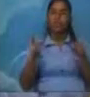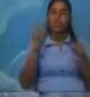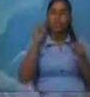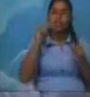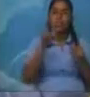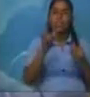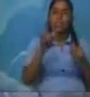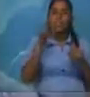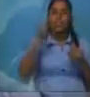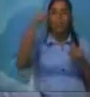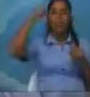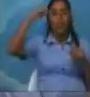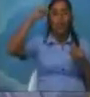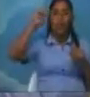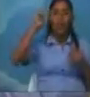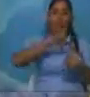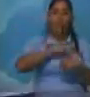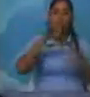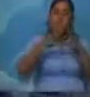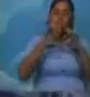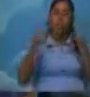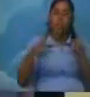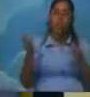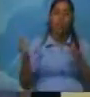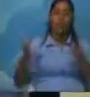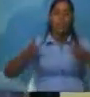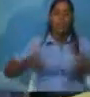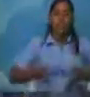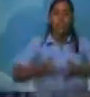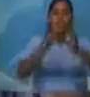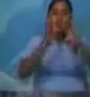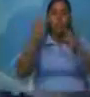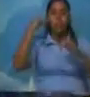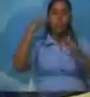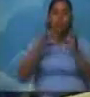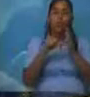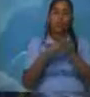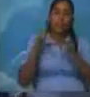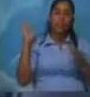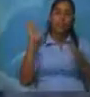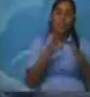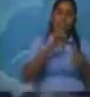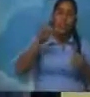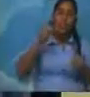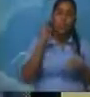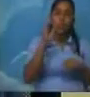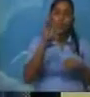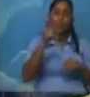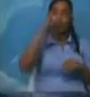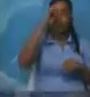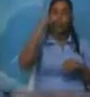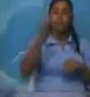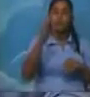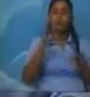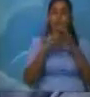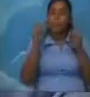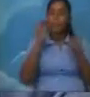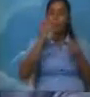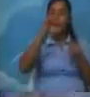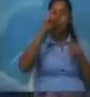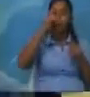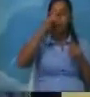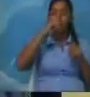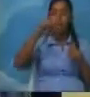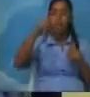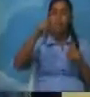y te acordarás de todo el camino por donde te ha traído Jehová tu Dios estos 40 años en el